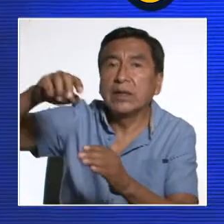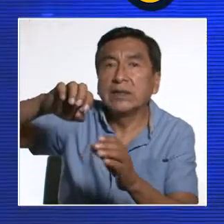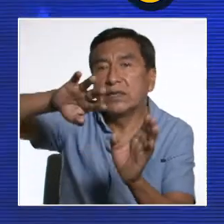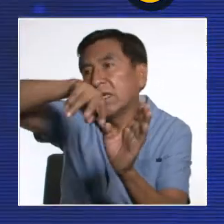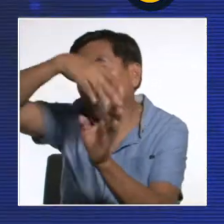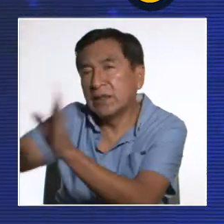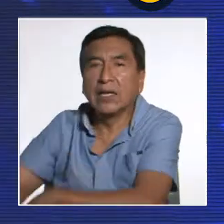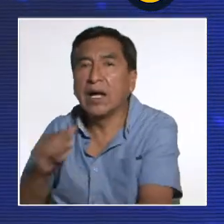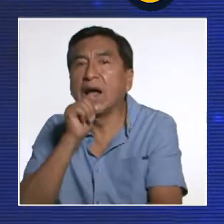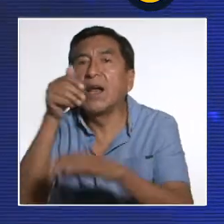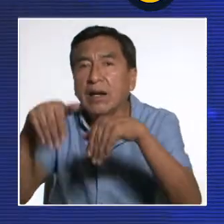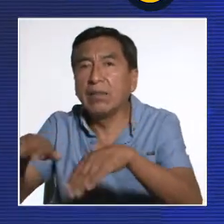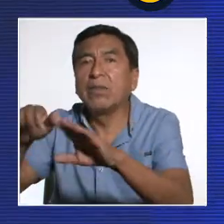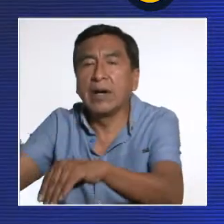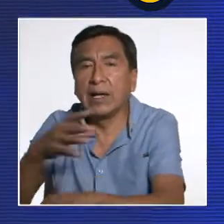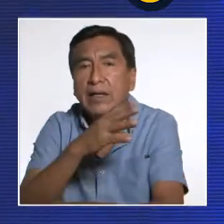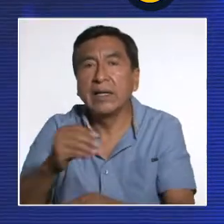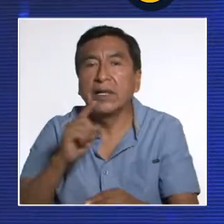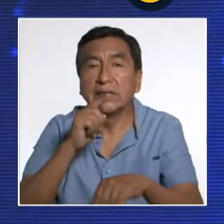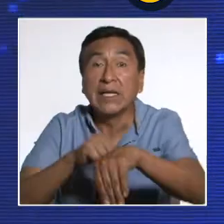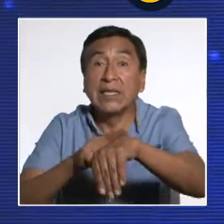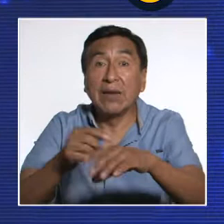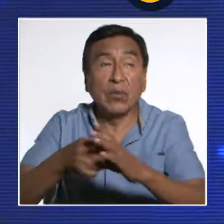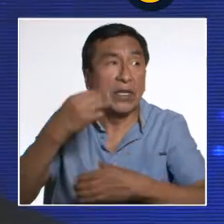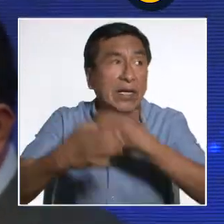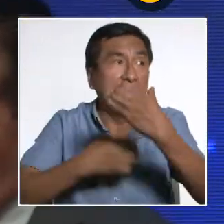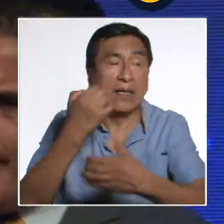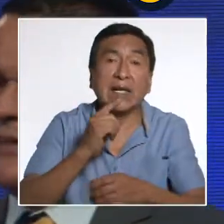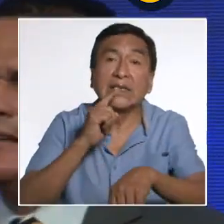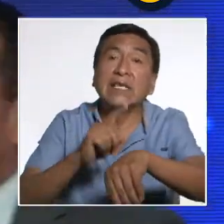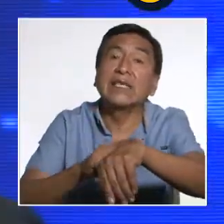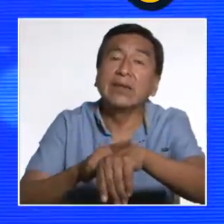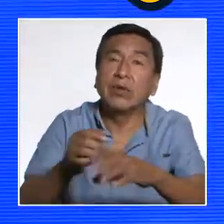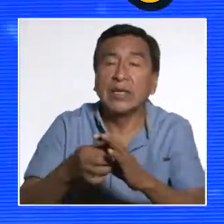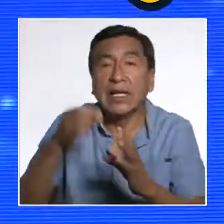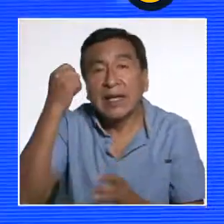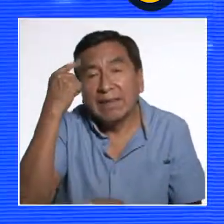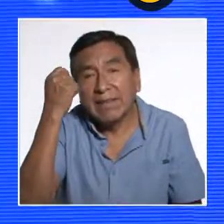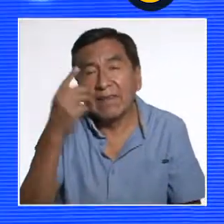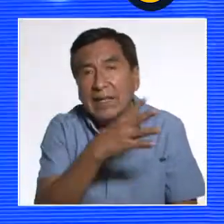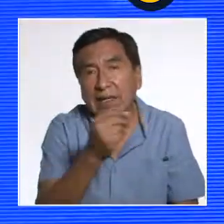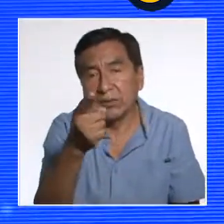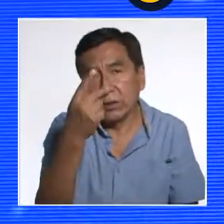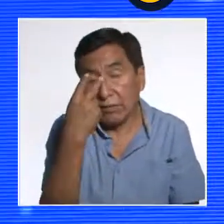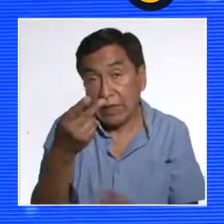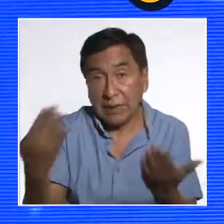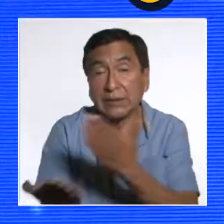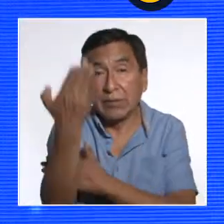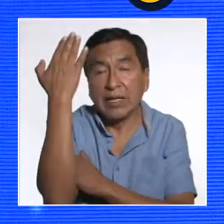echar. Y es el tiempo de gritar. Es el tiempo de entender. Y usted fíjese esta